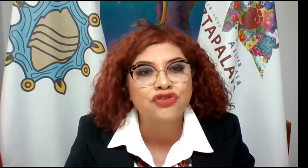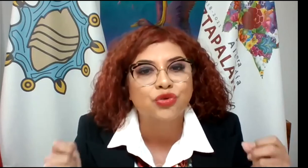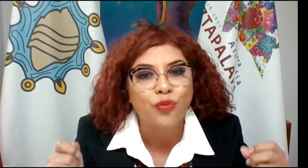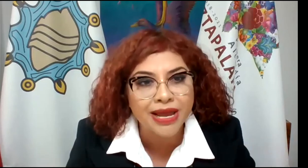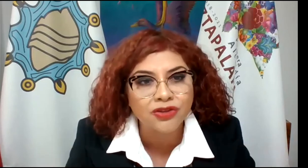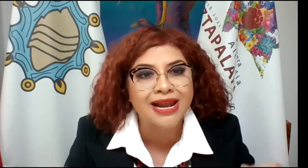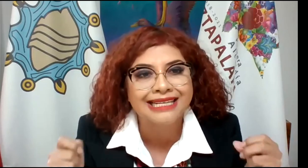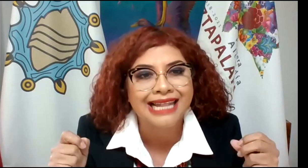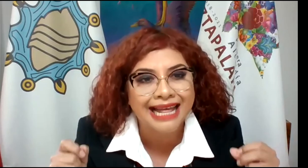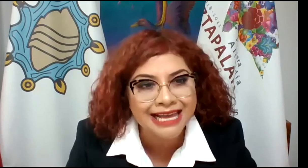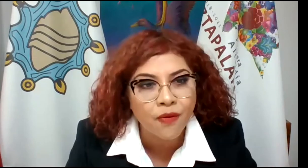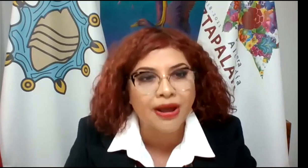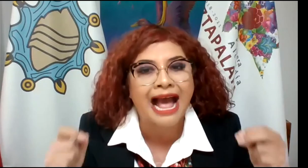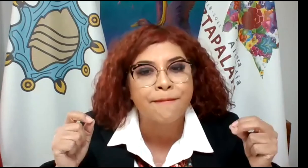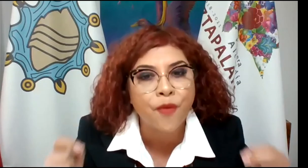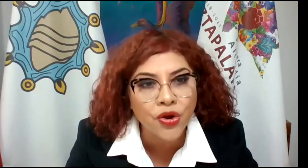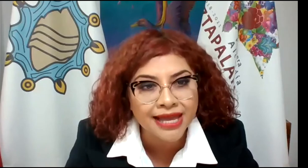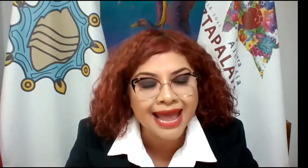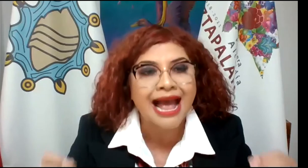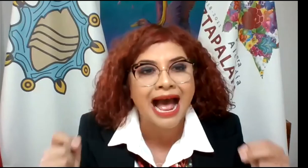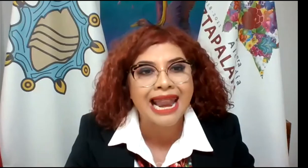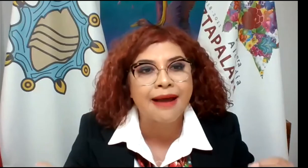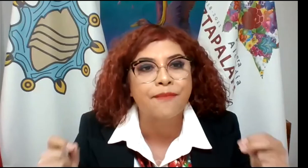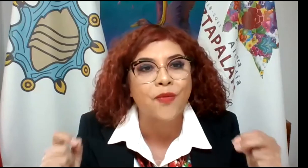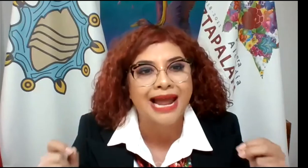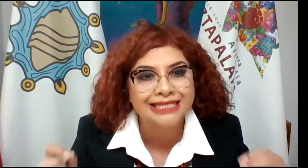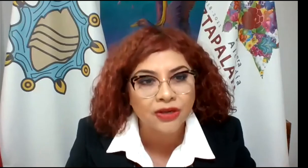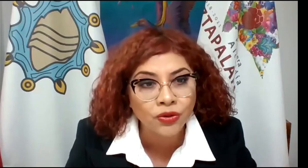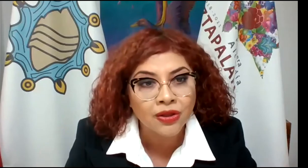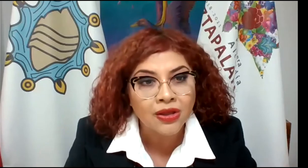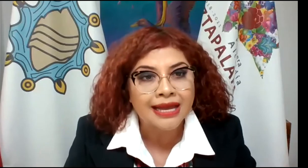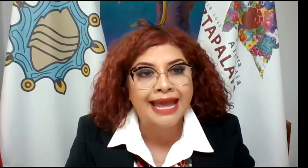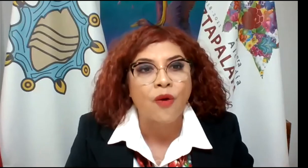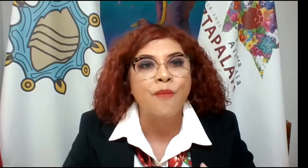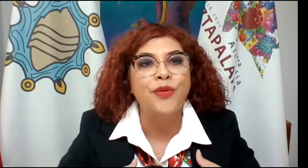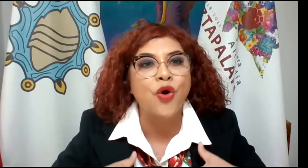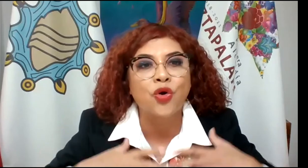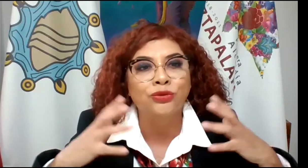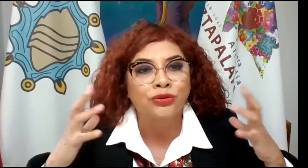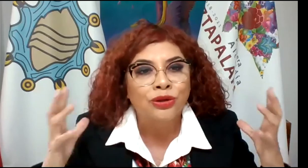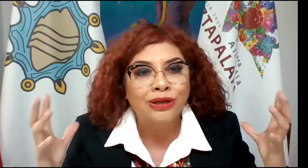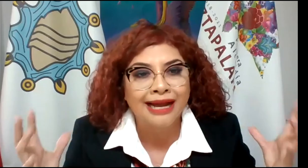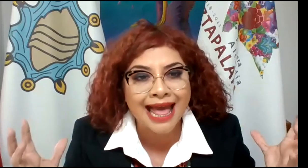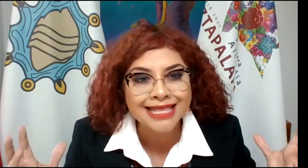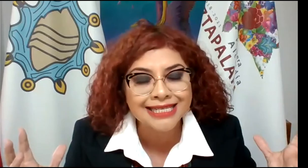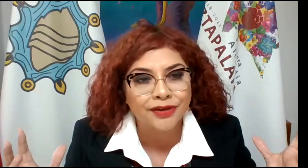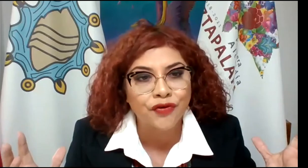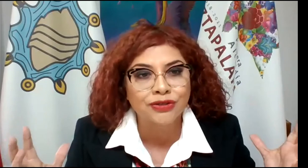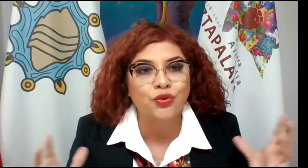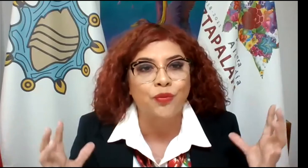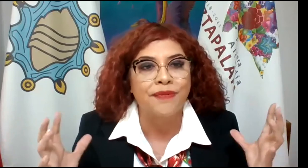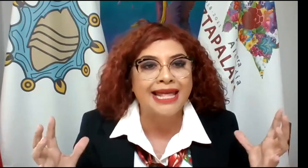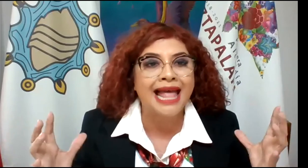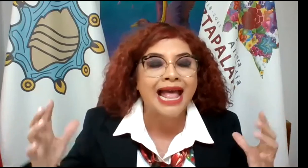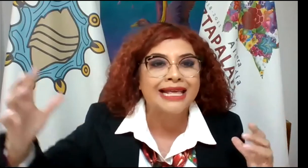un instrumento legislativo que apoye a la población que compró con grandes